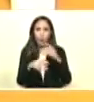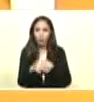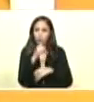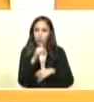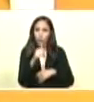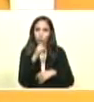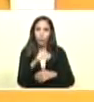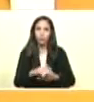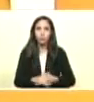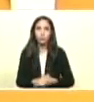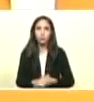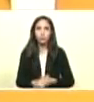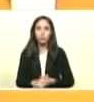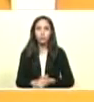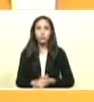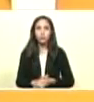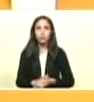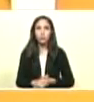las